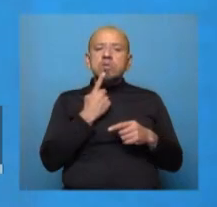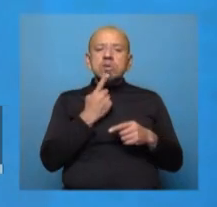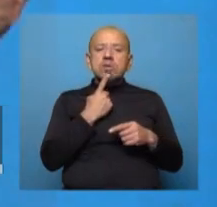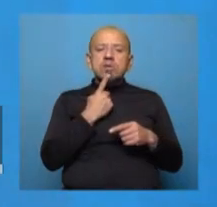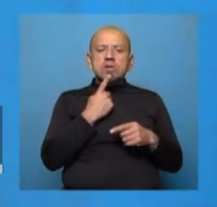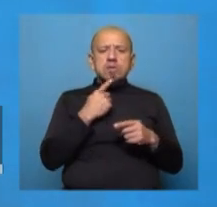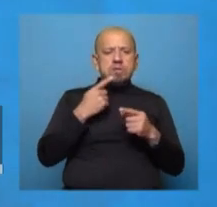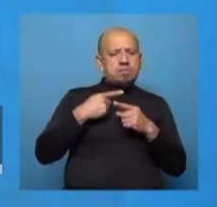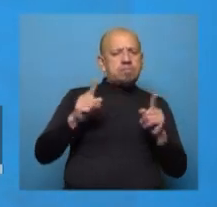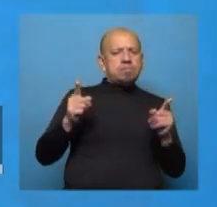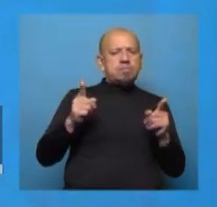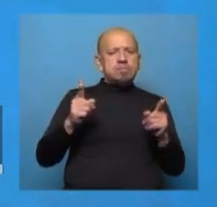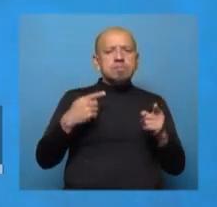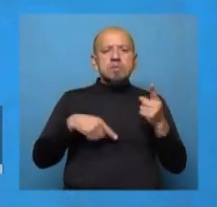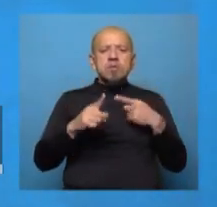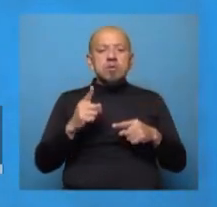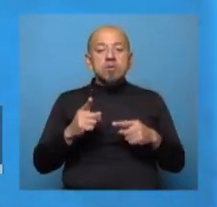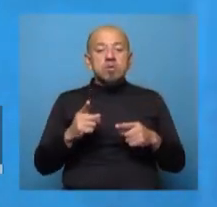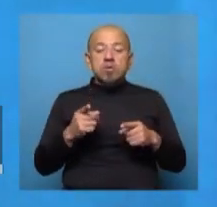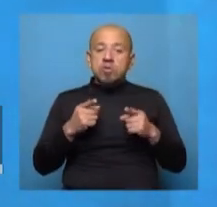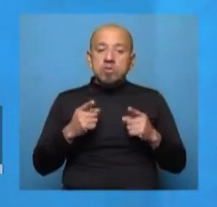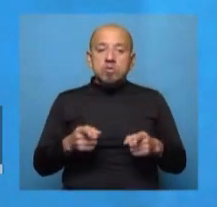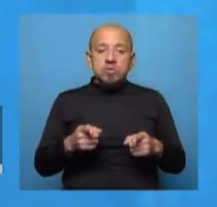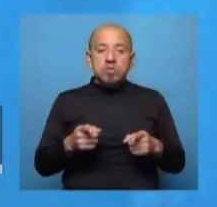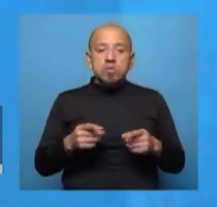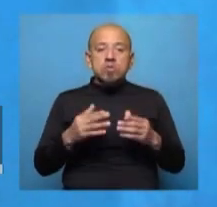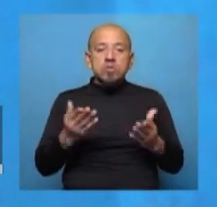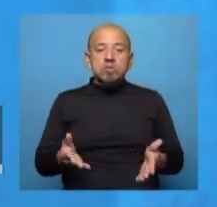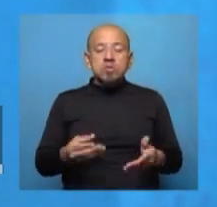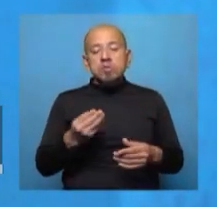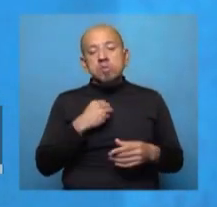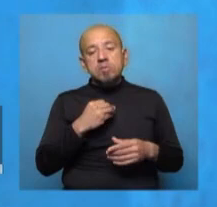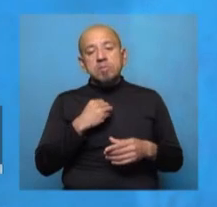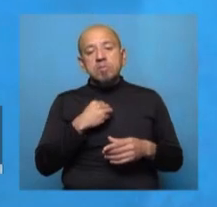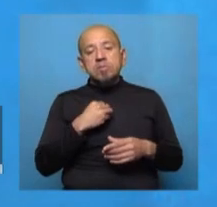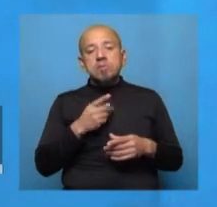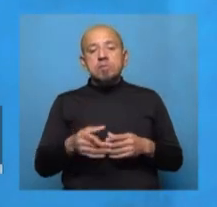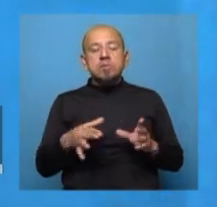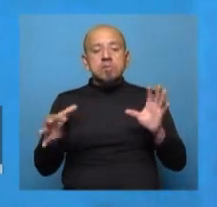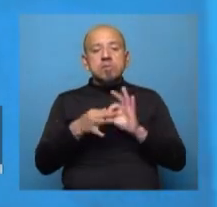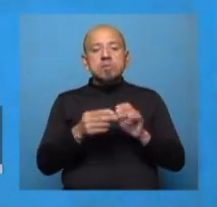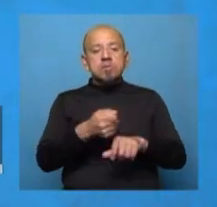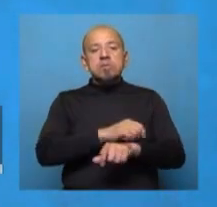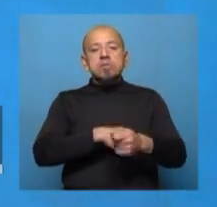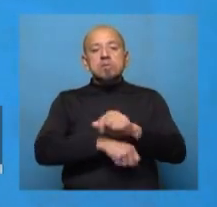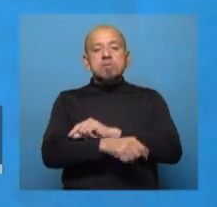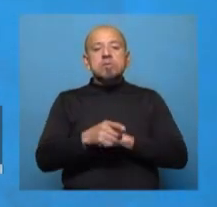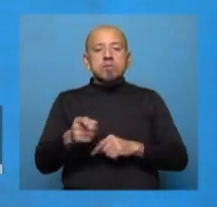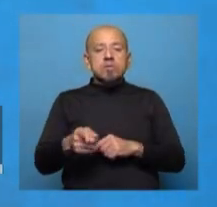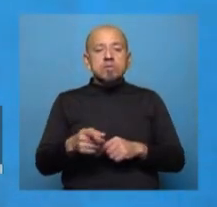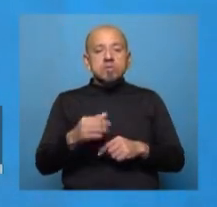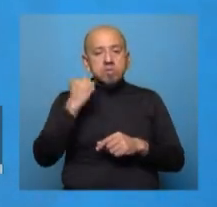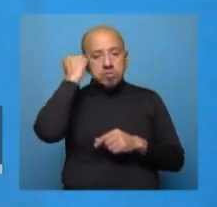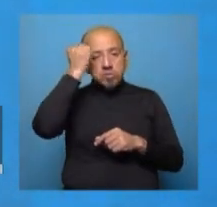extraordinariamente claras pero sin embargo con la vocación de unir esfuerzos para alcanzar este